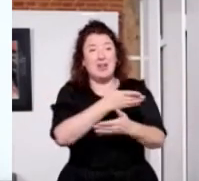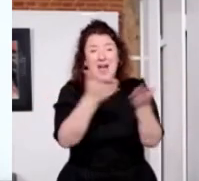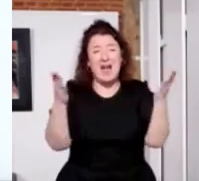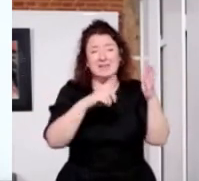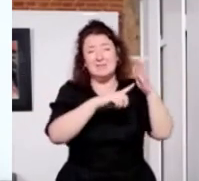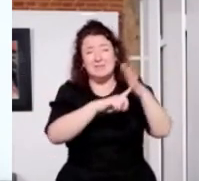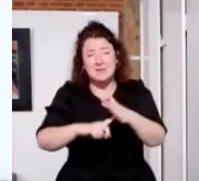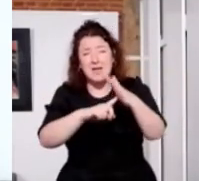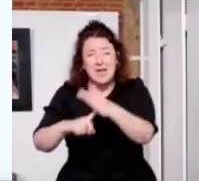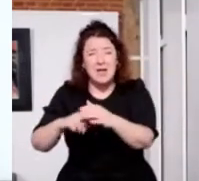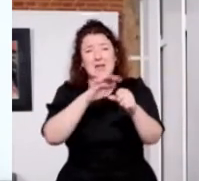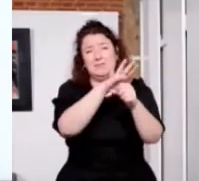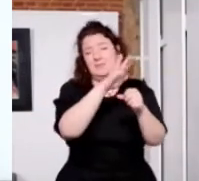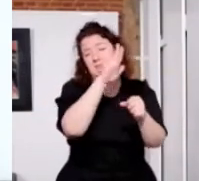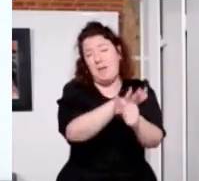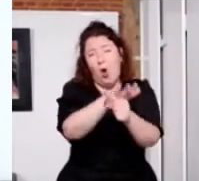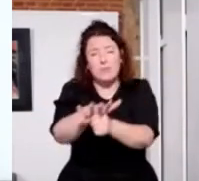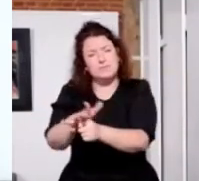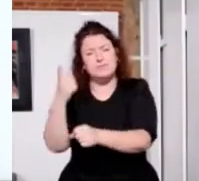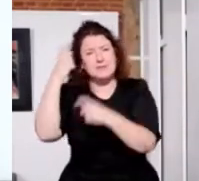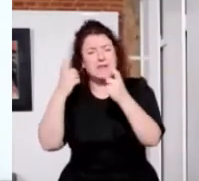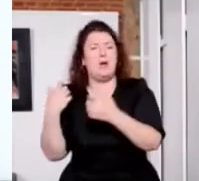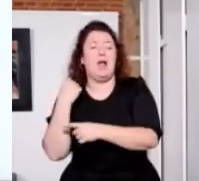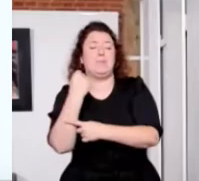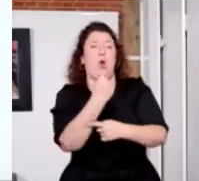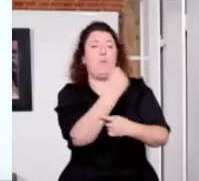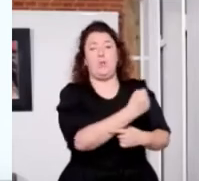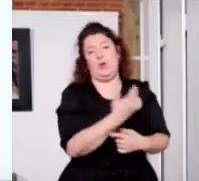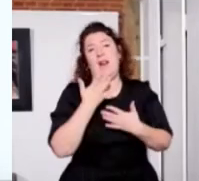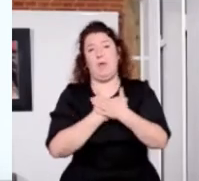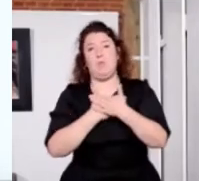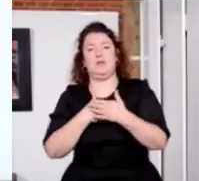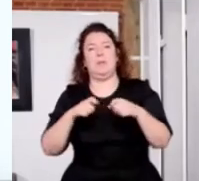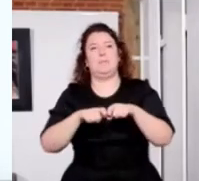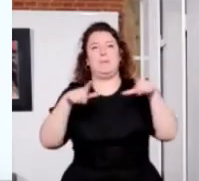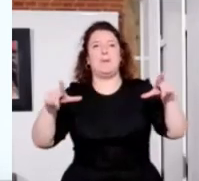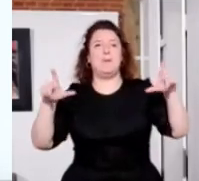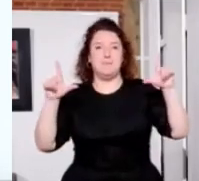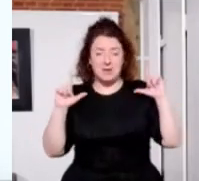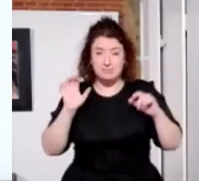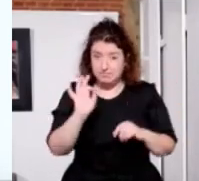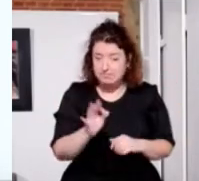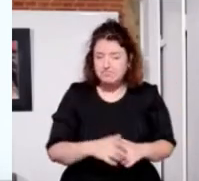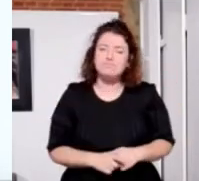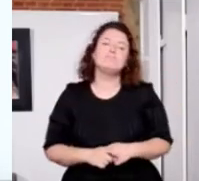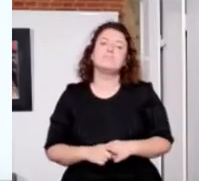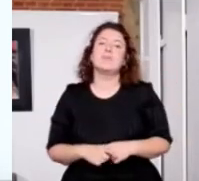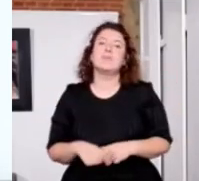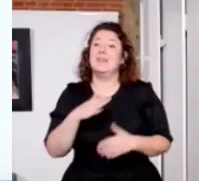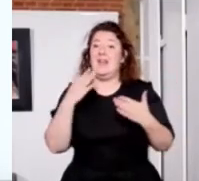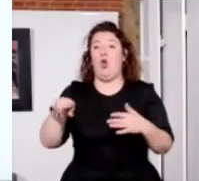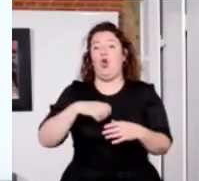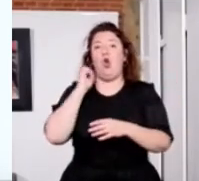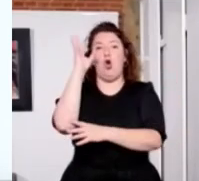personas que conformamos la sociedad. Por último, espero que todas las personas disfrutemos mucho de la jornada de hoy. Muchas gracias